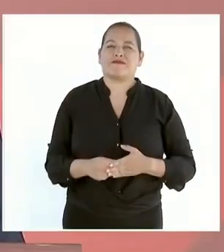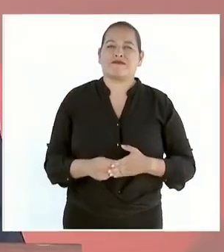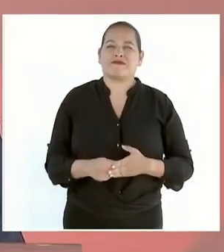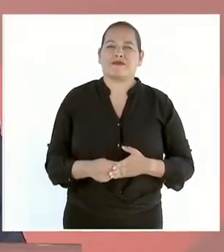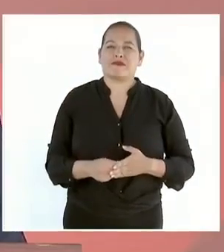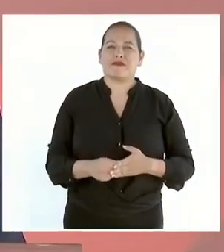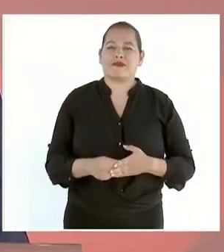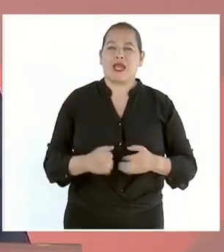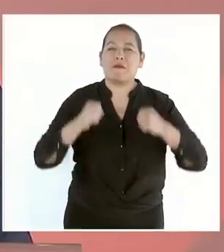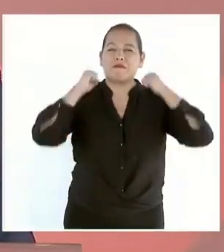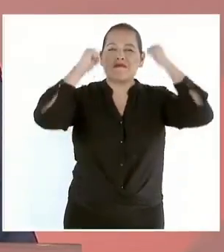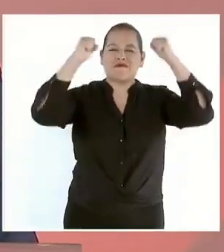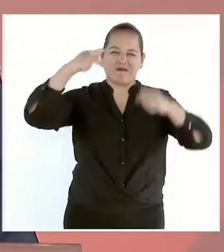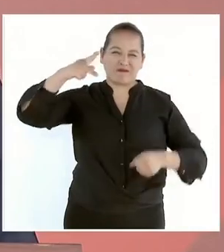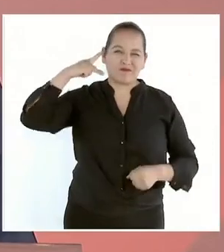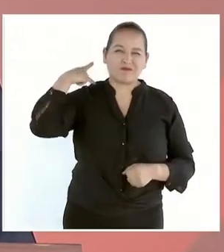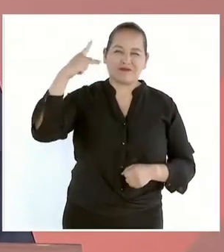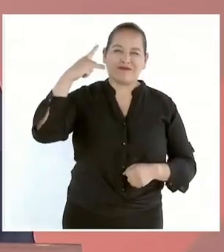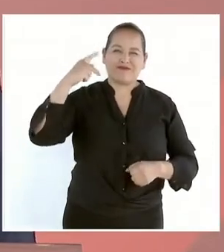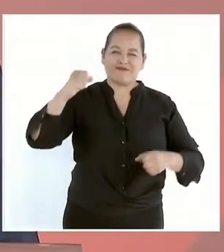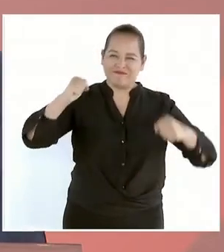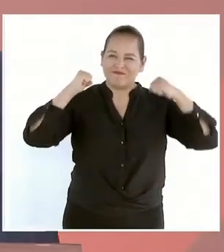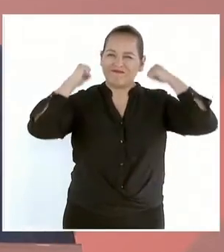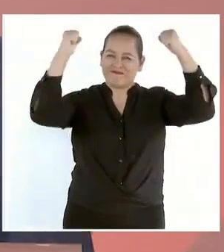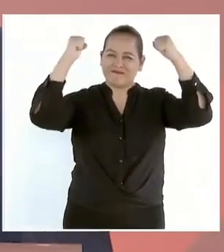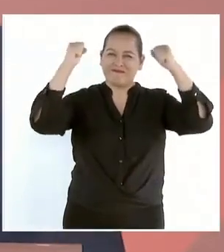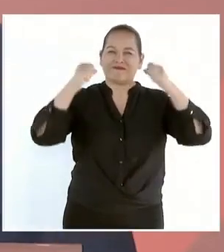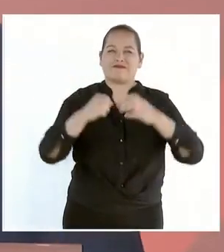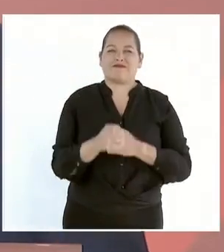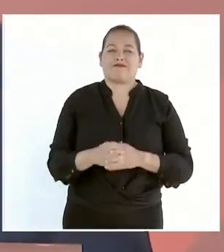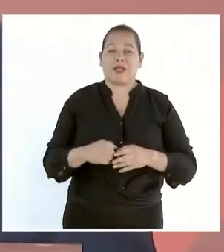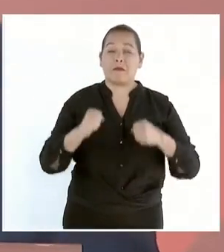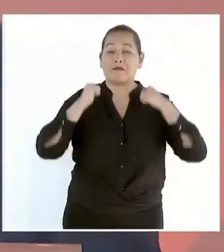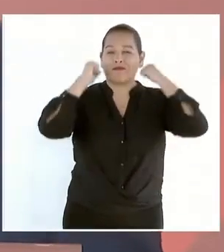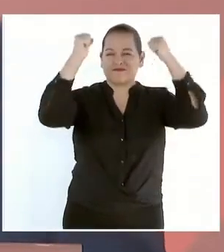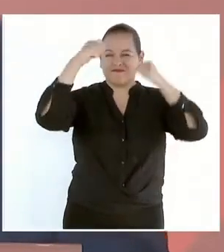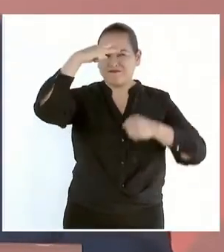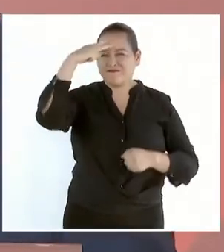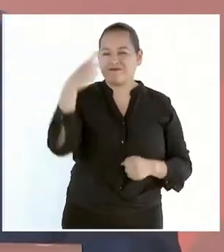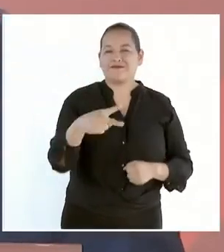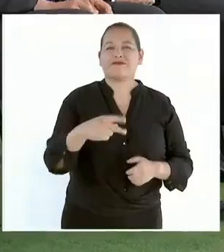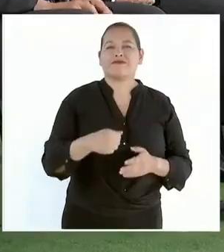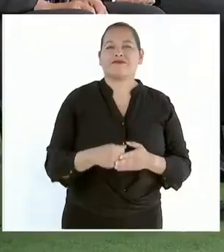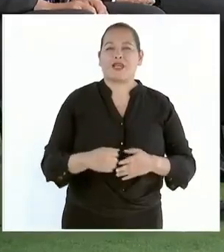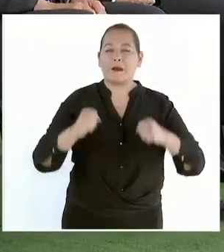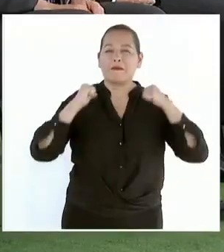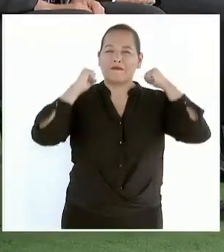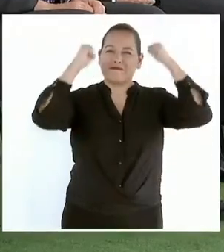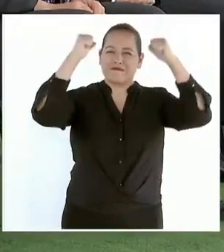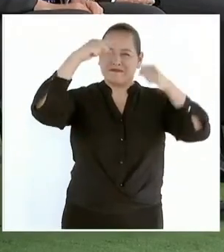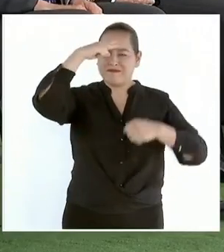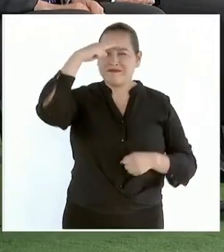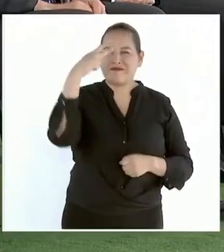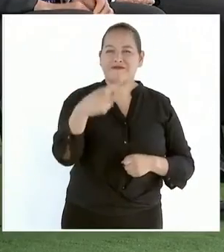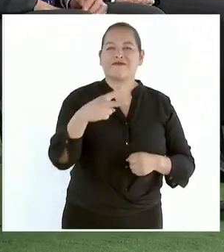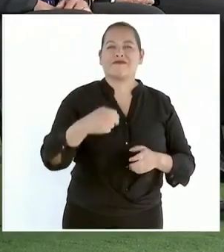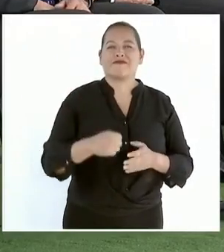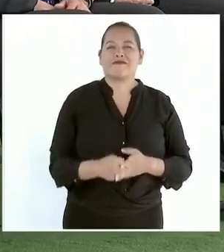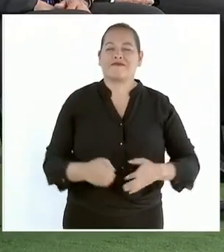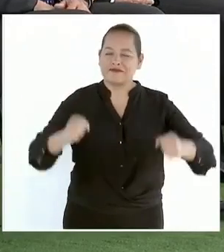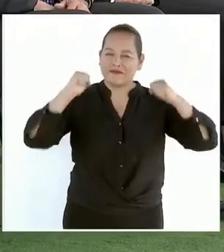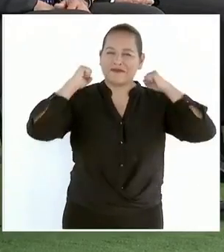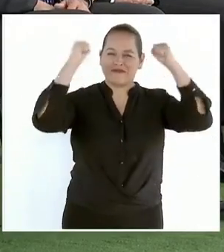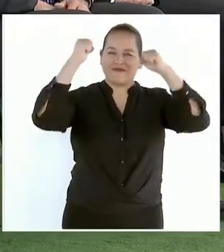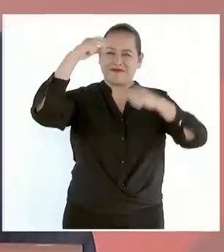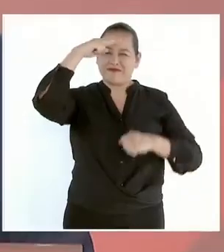que viva puebla viva méxico viva méxico viva